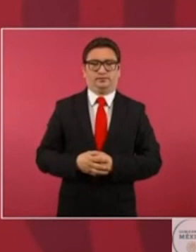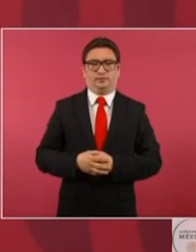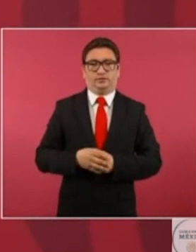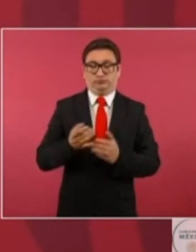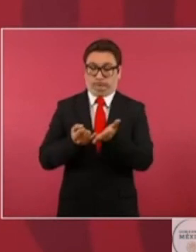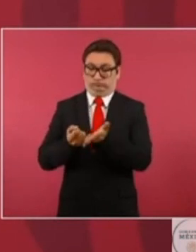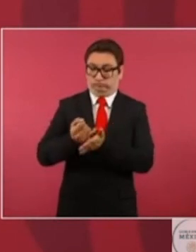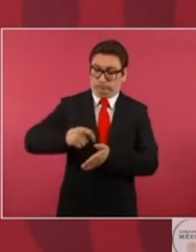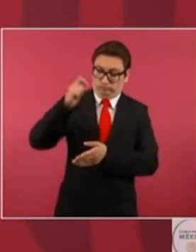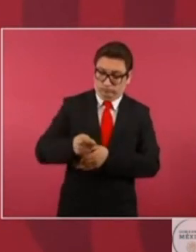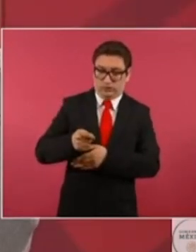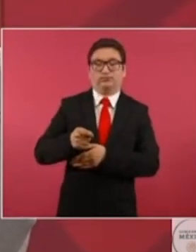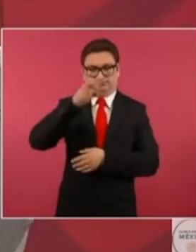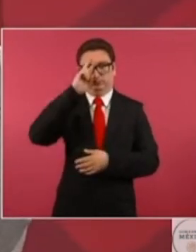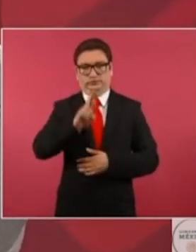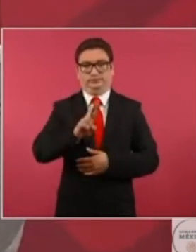la resolución de la Corte.